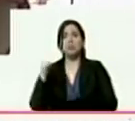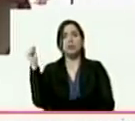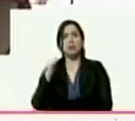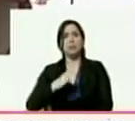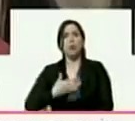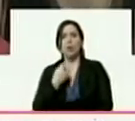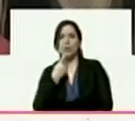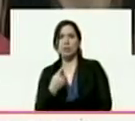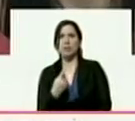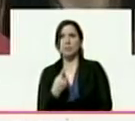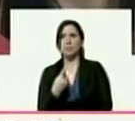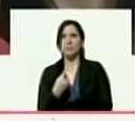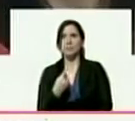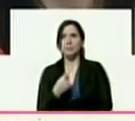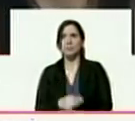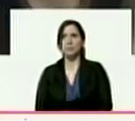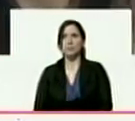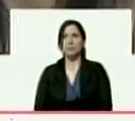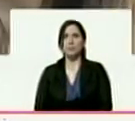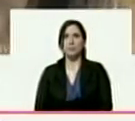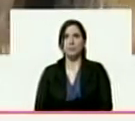decir,